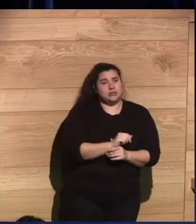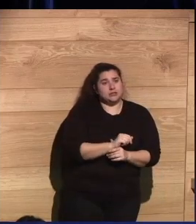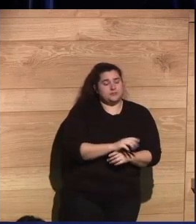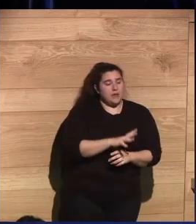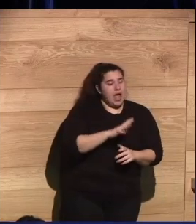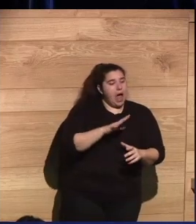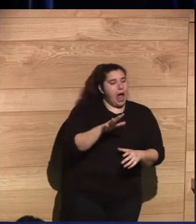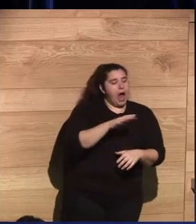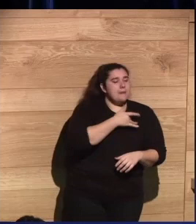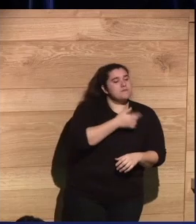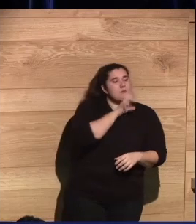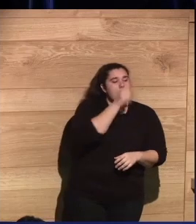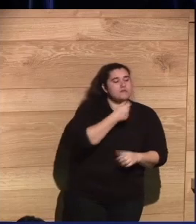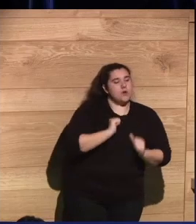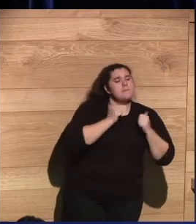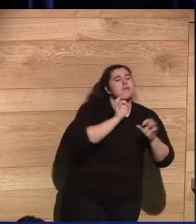el amor brujo.